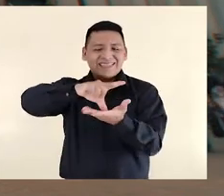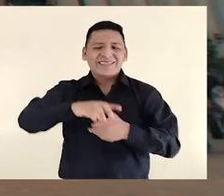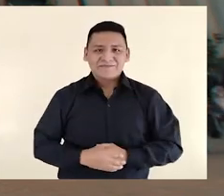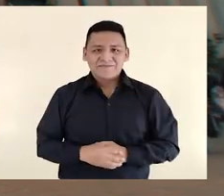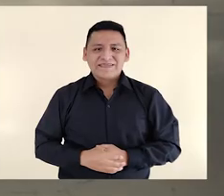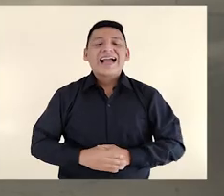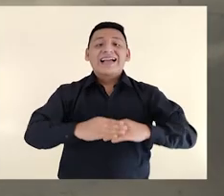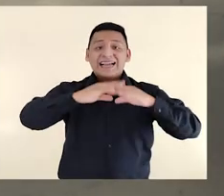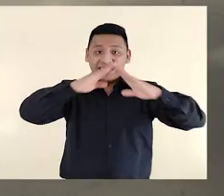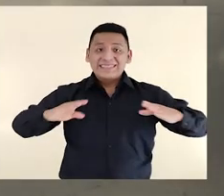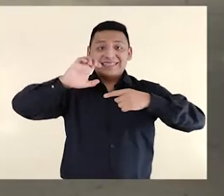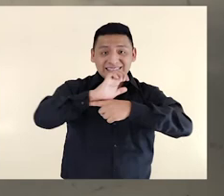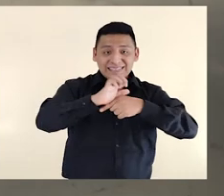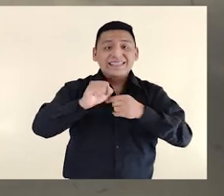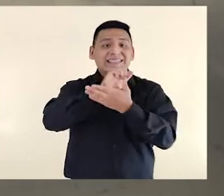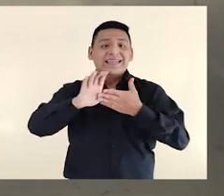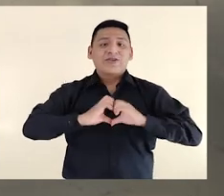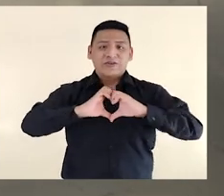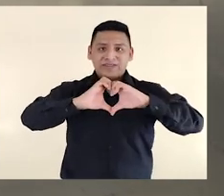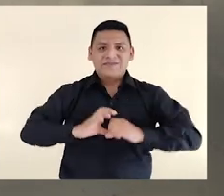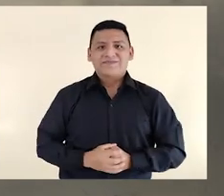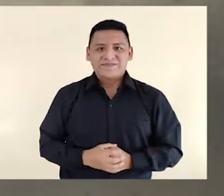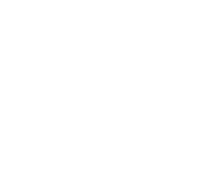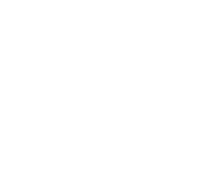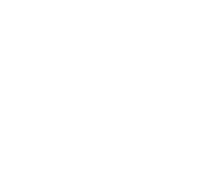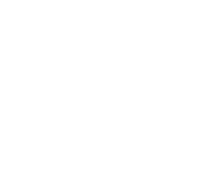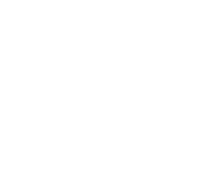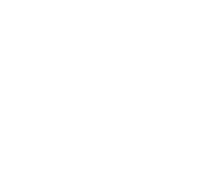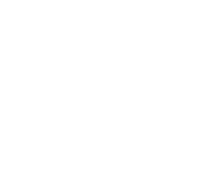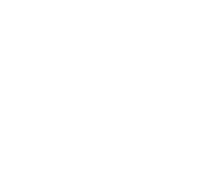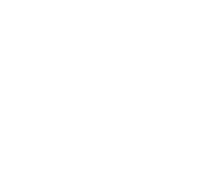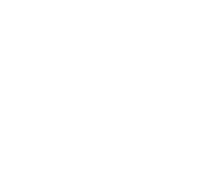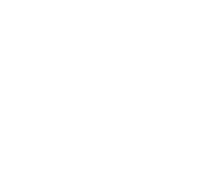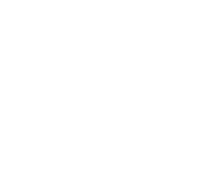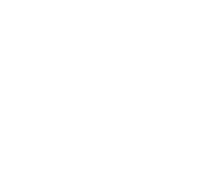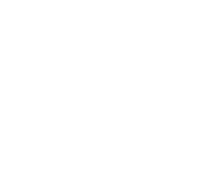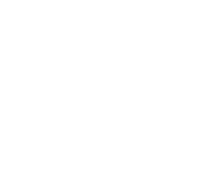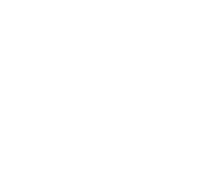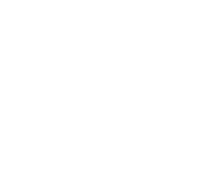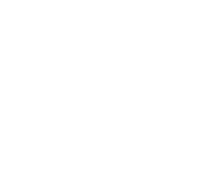patrimonio limeño. Casa de Ejercicios del Sagrado Corazón. Nuestra Lima del Bicentenario.